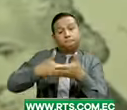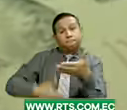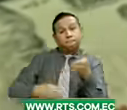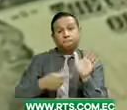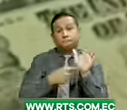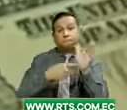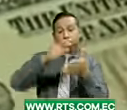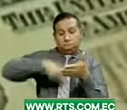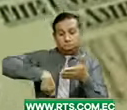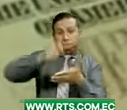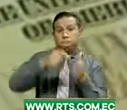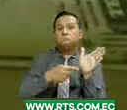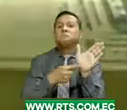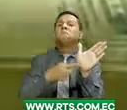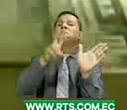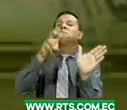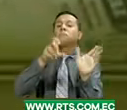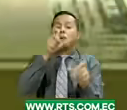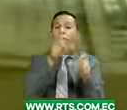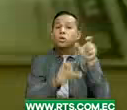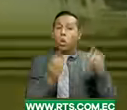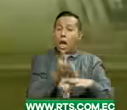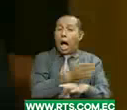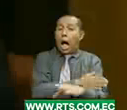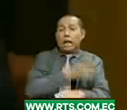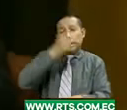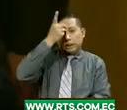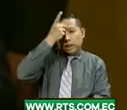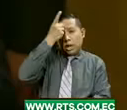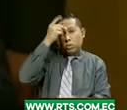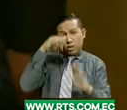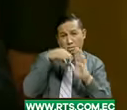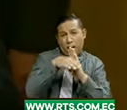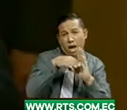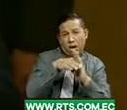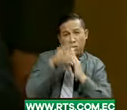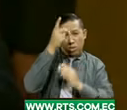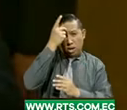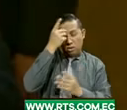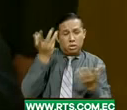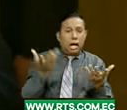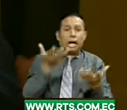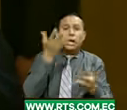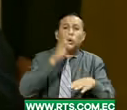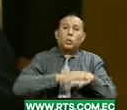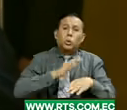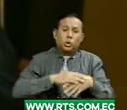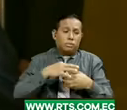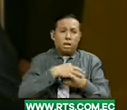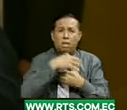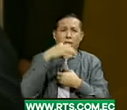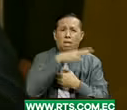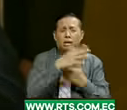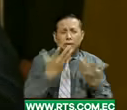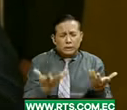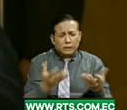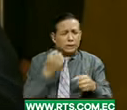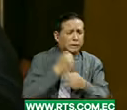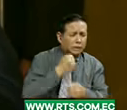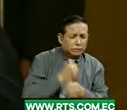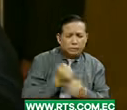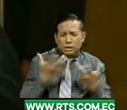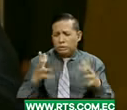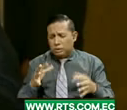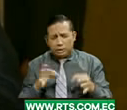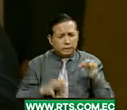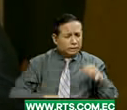a personas que mantengan deudas por menos de $1,000. Quienes por razones de la pandemia y otras se encontraban en